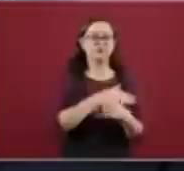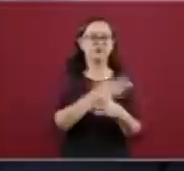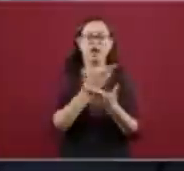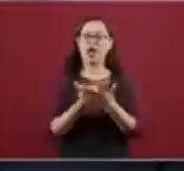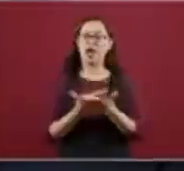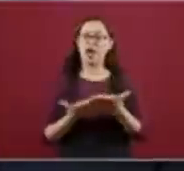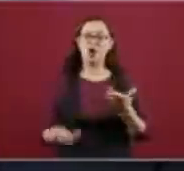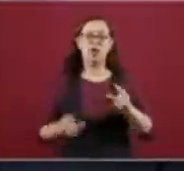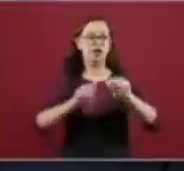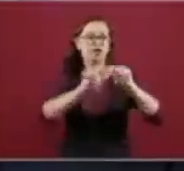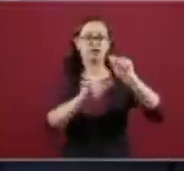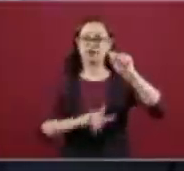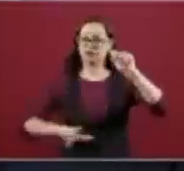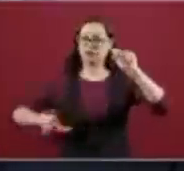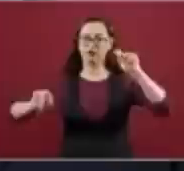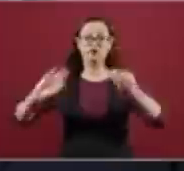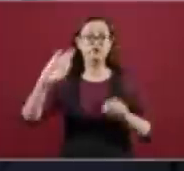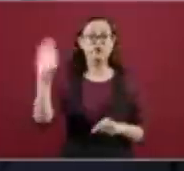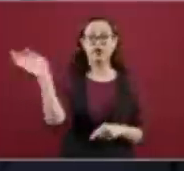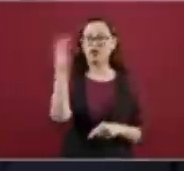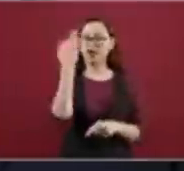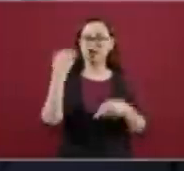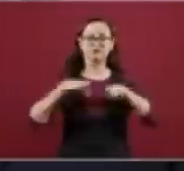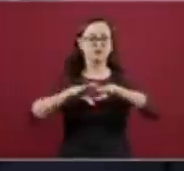2.550 pesos